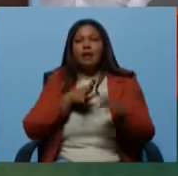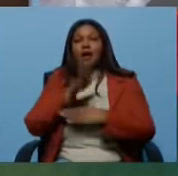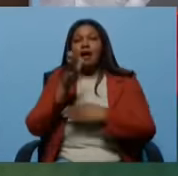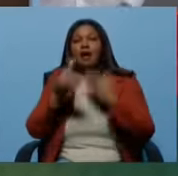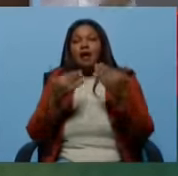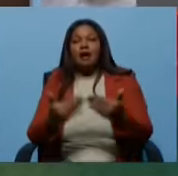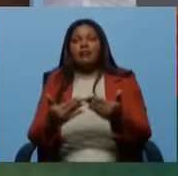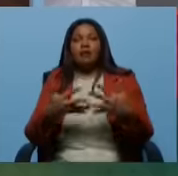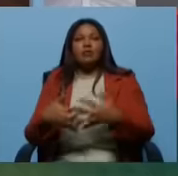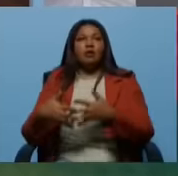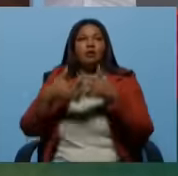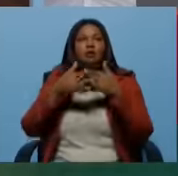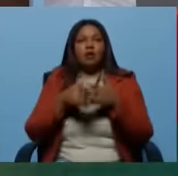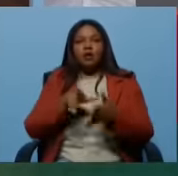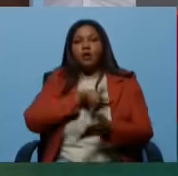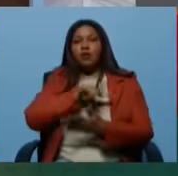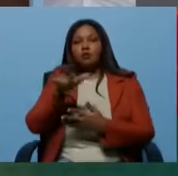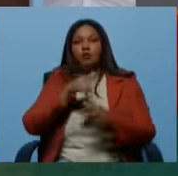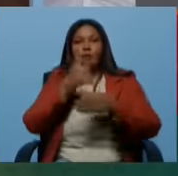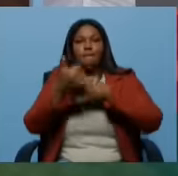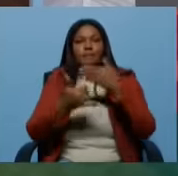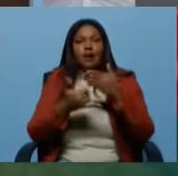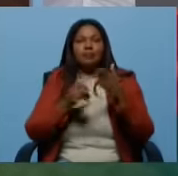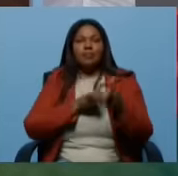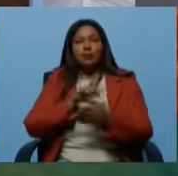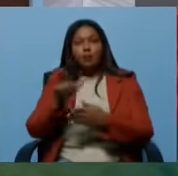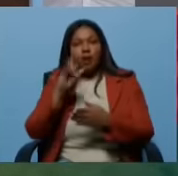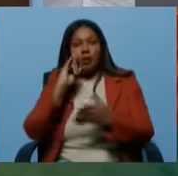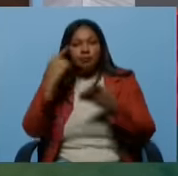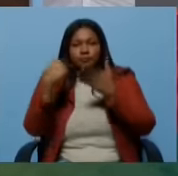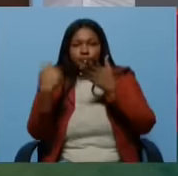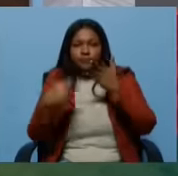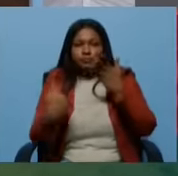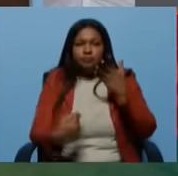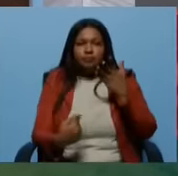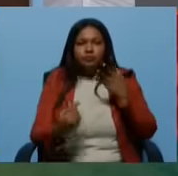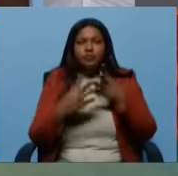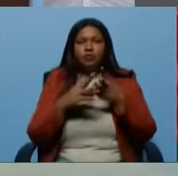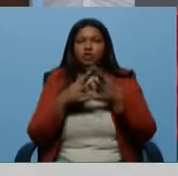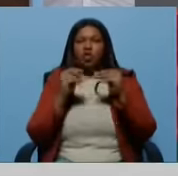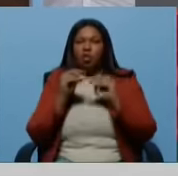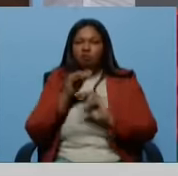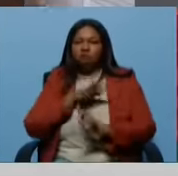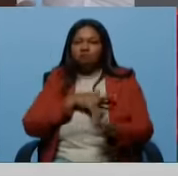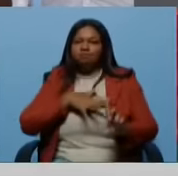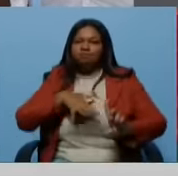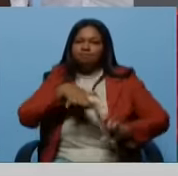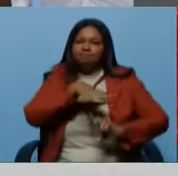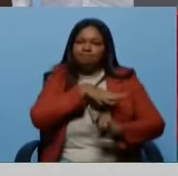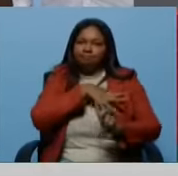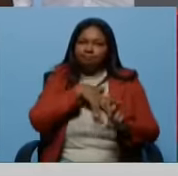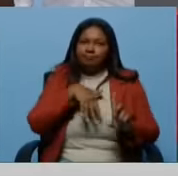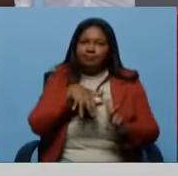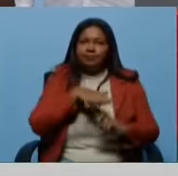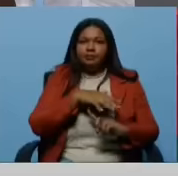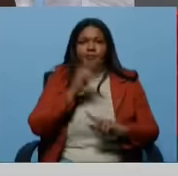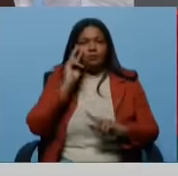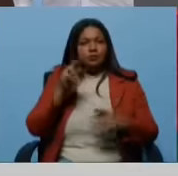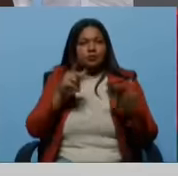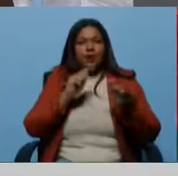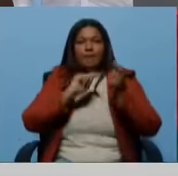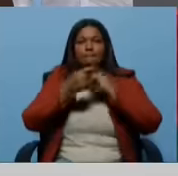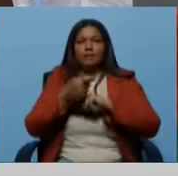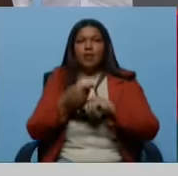Unidos, hay una ruta de vuelo, un plan de vuelo, y donde se verifica. Todo esto fue amañado. Eso no, incluso cambiaron